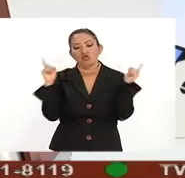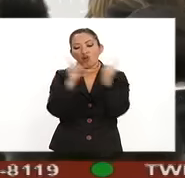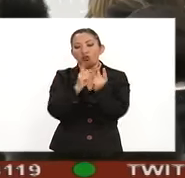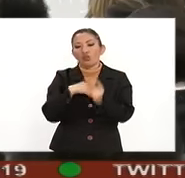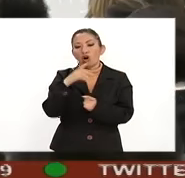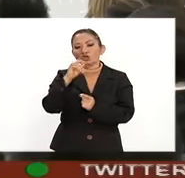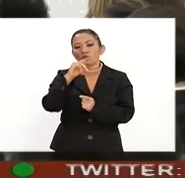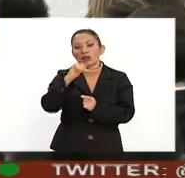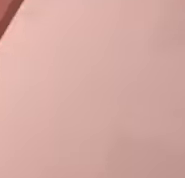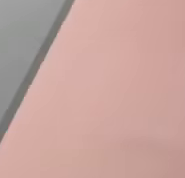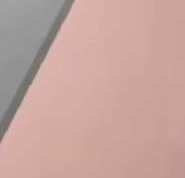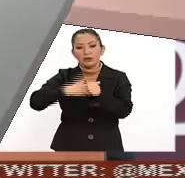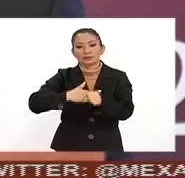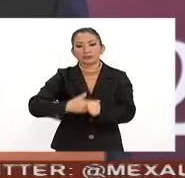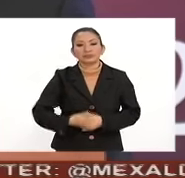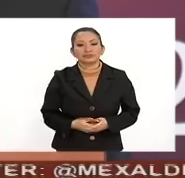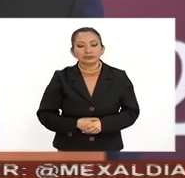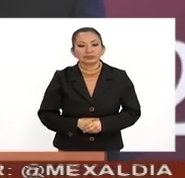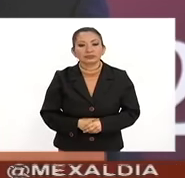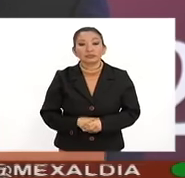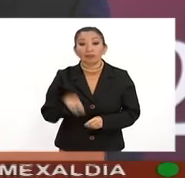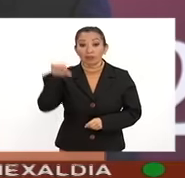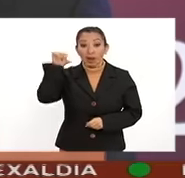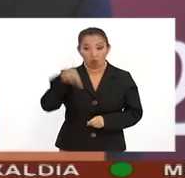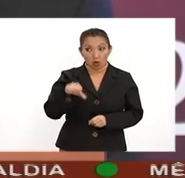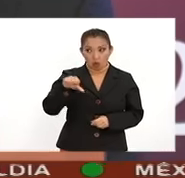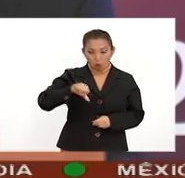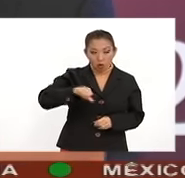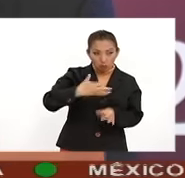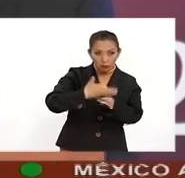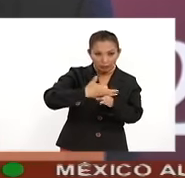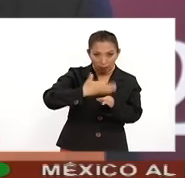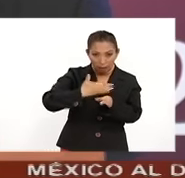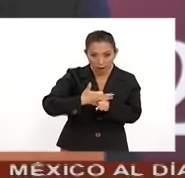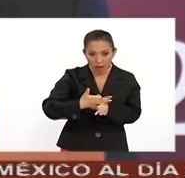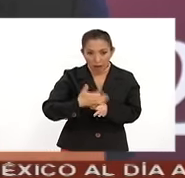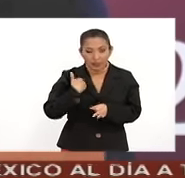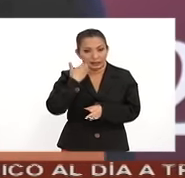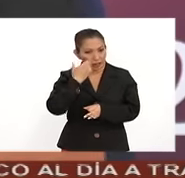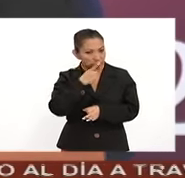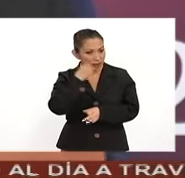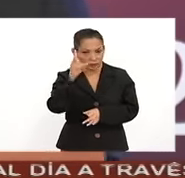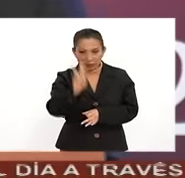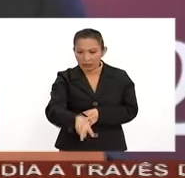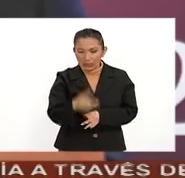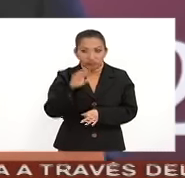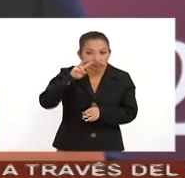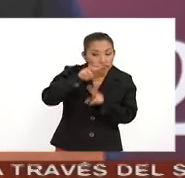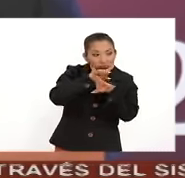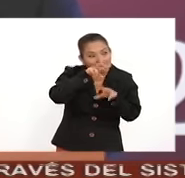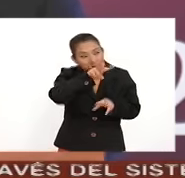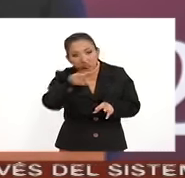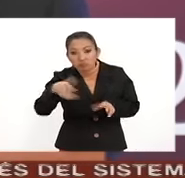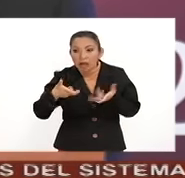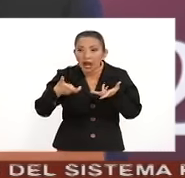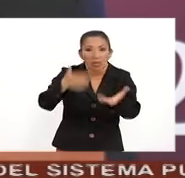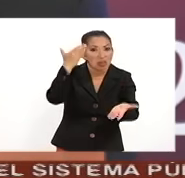y embajadores. Hoy precisamente, quiero decirles que prácticamente no tenemos